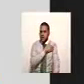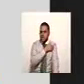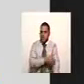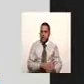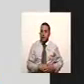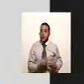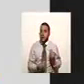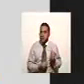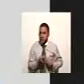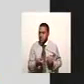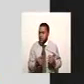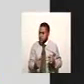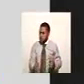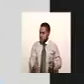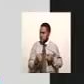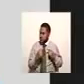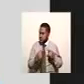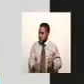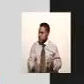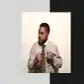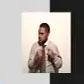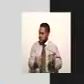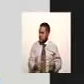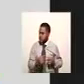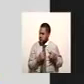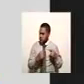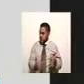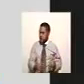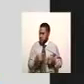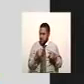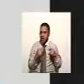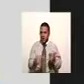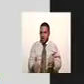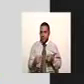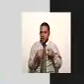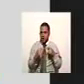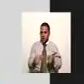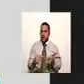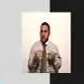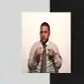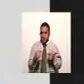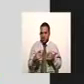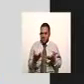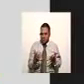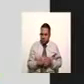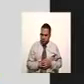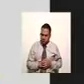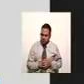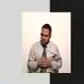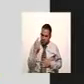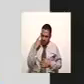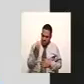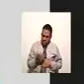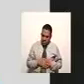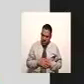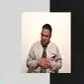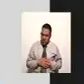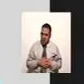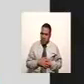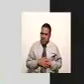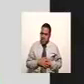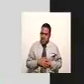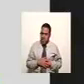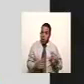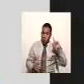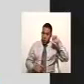que ese debate no debería ser así. Por supuesto, nada justifica las vías de hecho. Pero realmente,